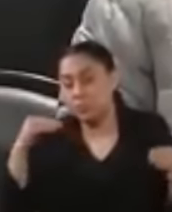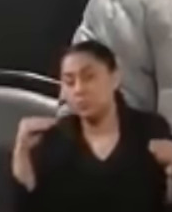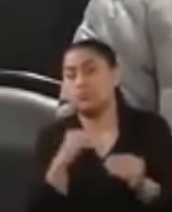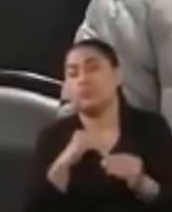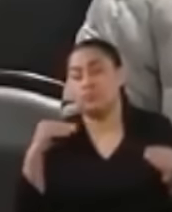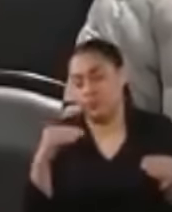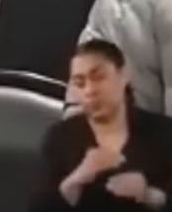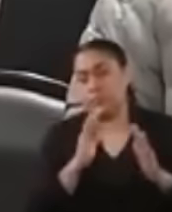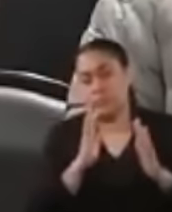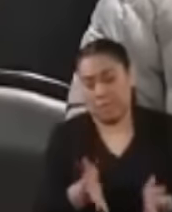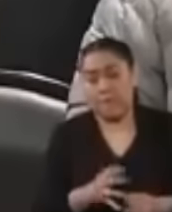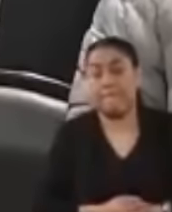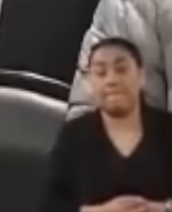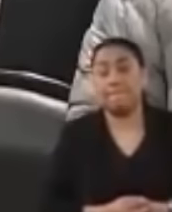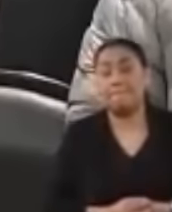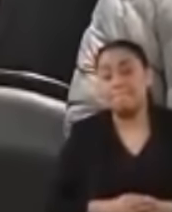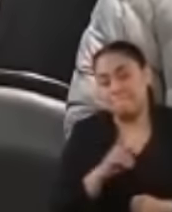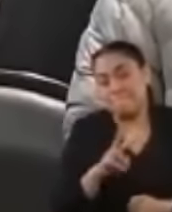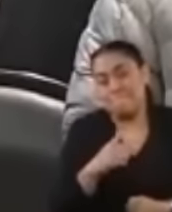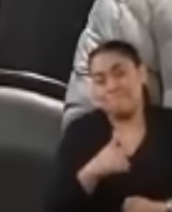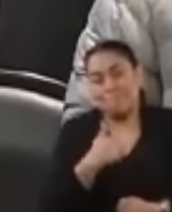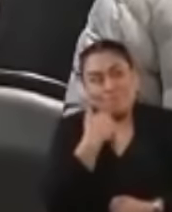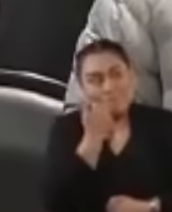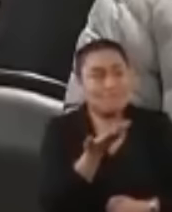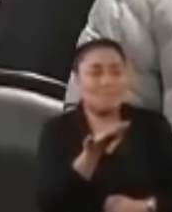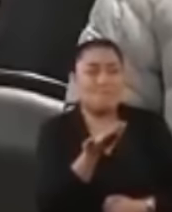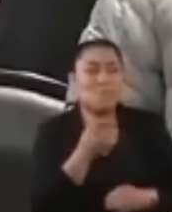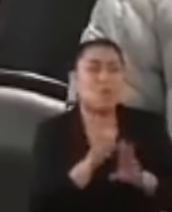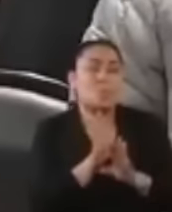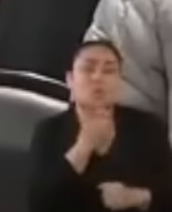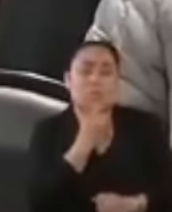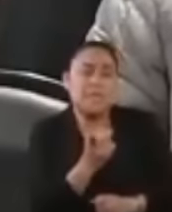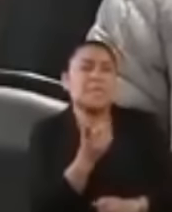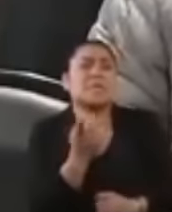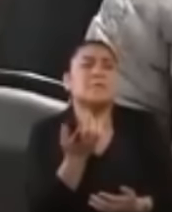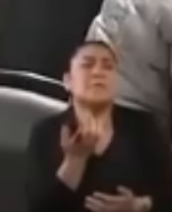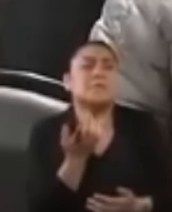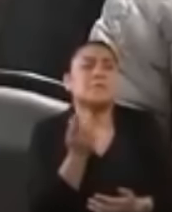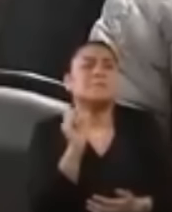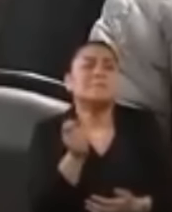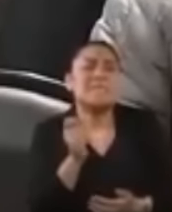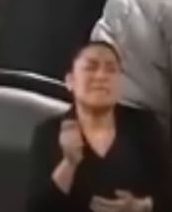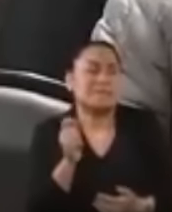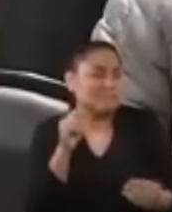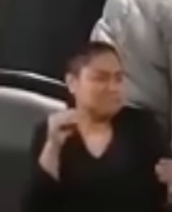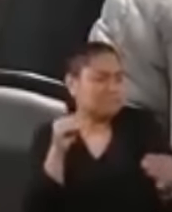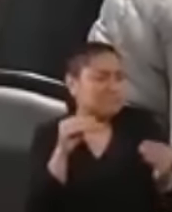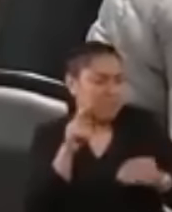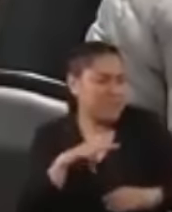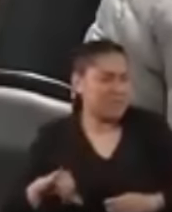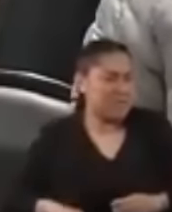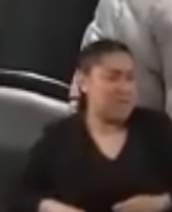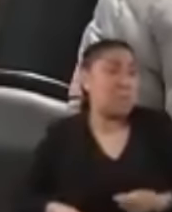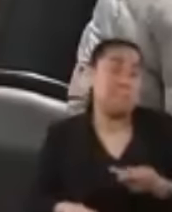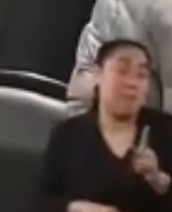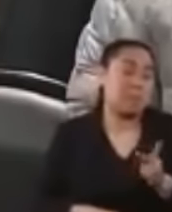Me hubiese gustado decir que un debate interesante, pero en la realidad lo que